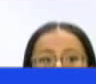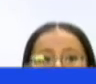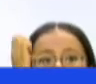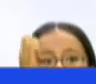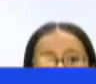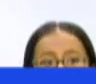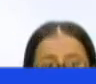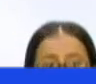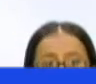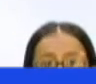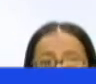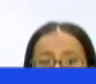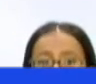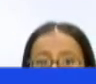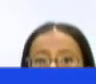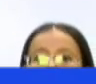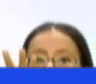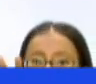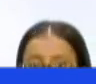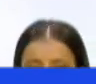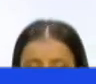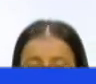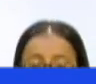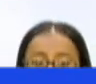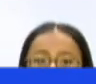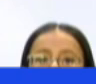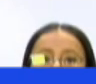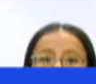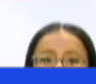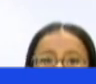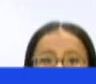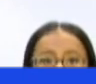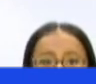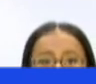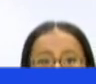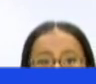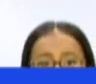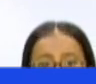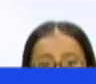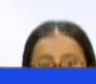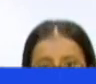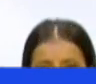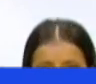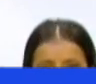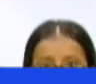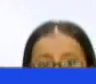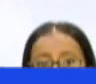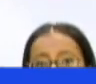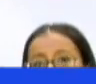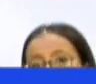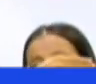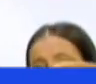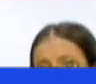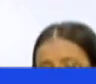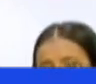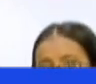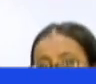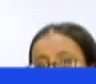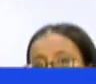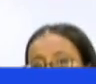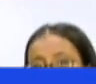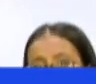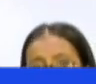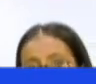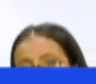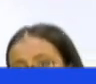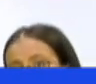de 2014, en el que se encontraban reunidos Freddy Nájera,